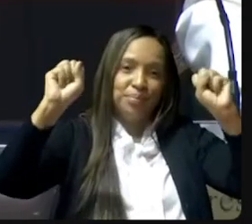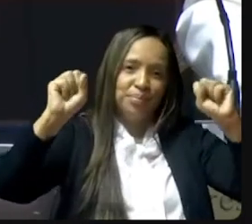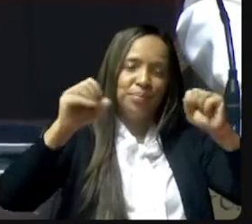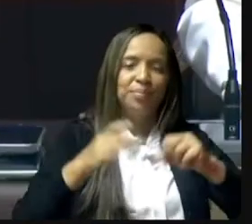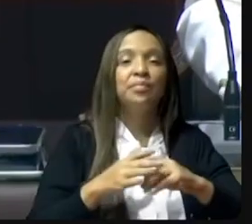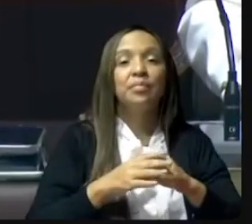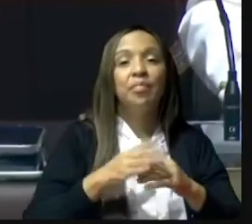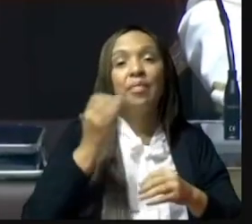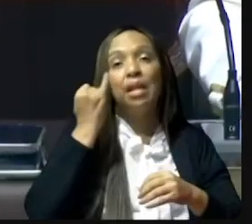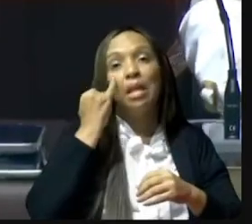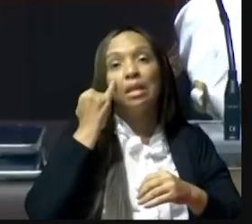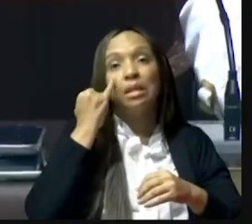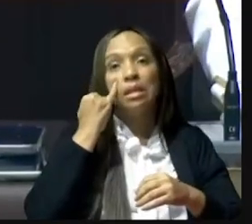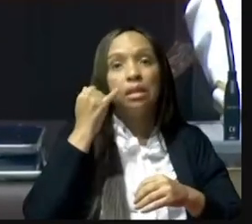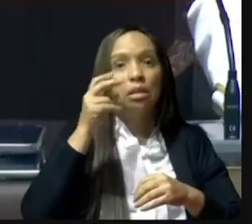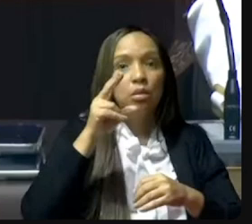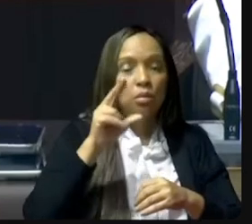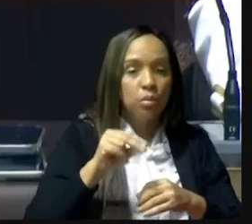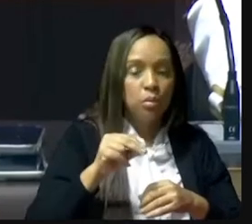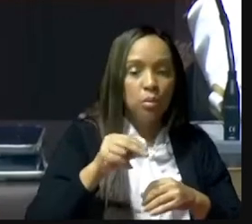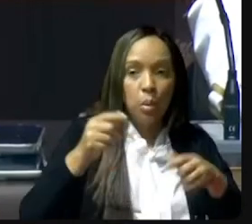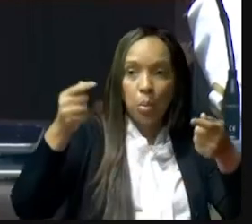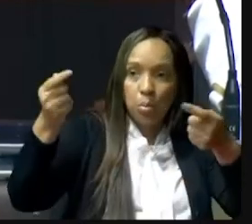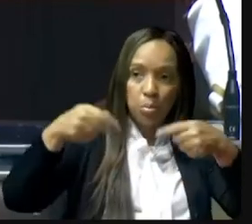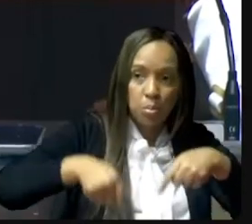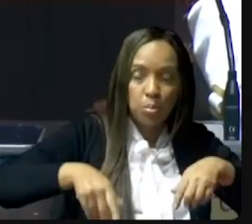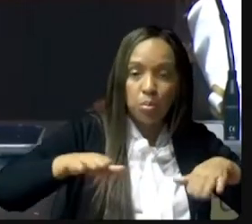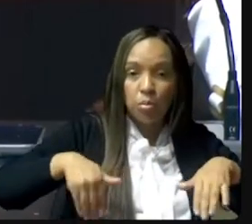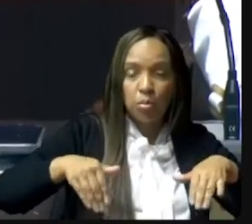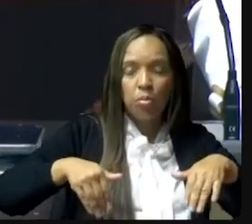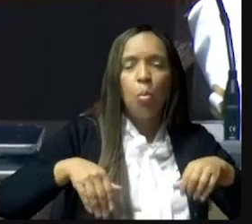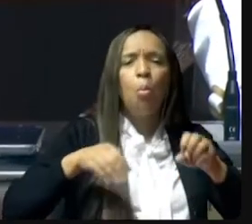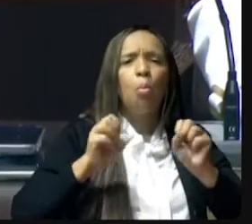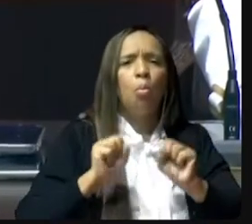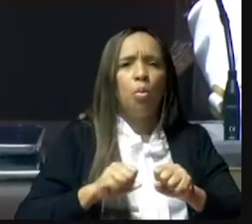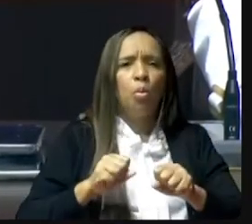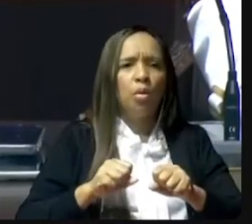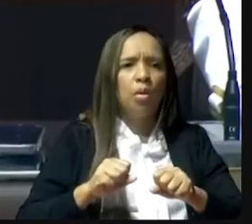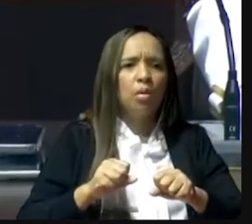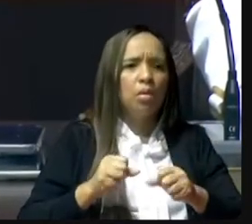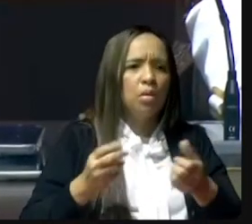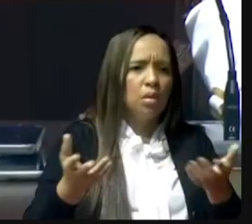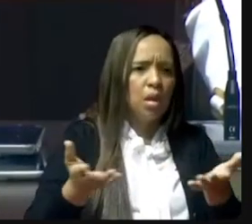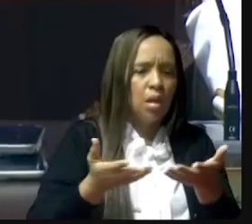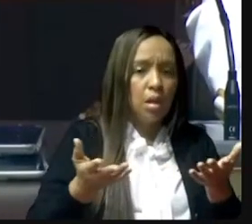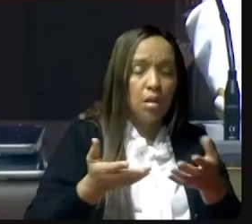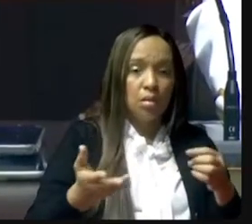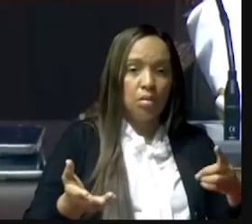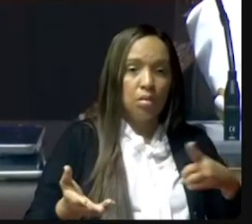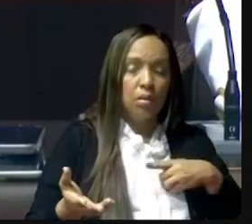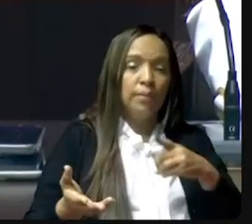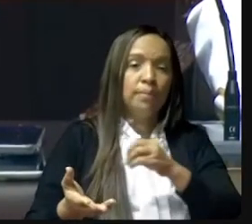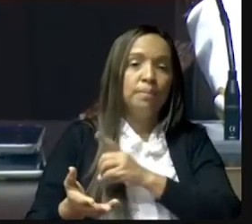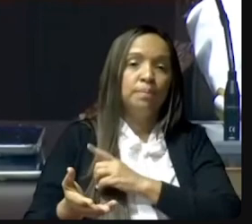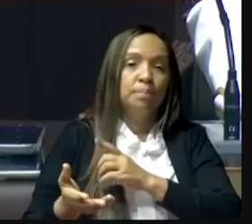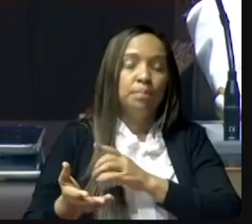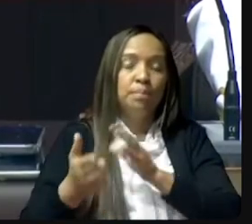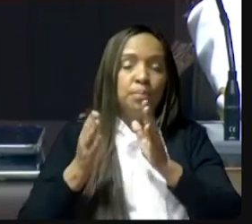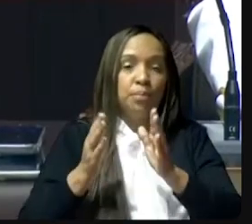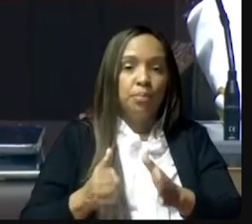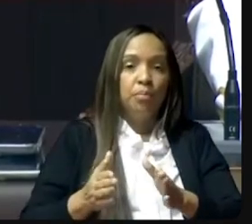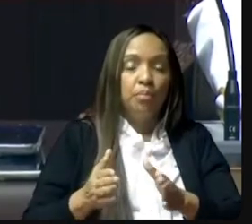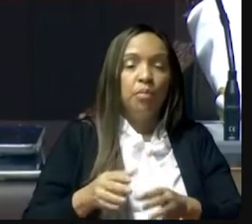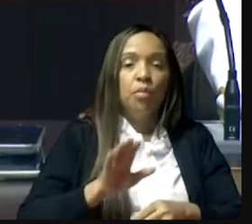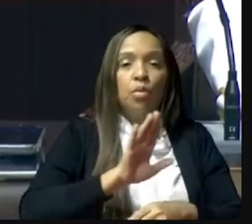mayor edad no no solo en la cámara sino de mayor edad en en el